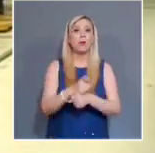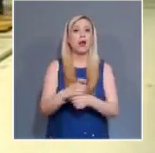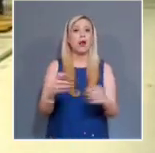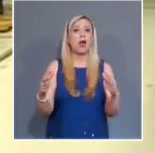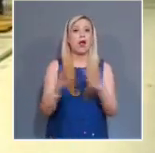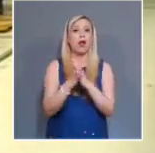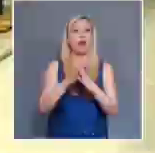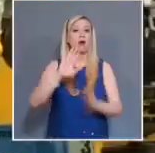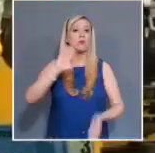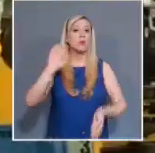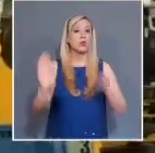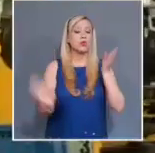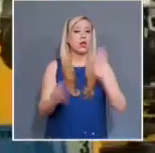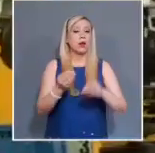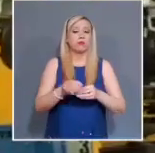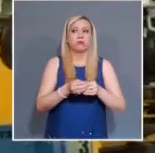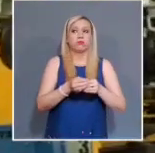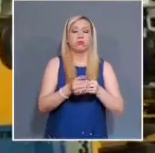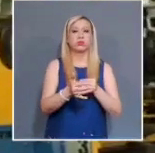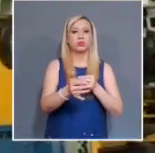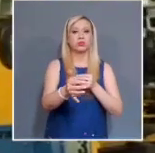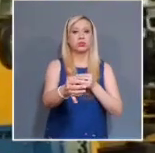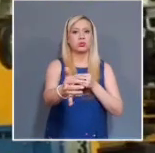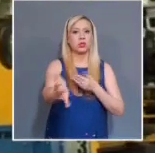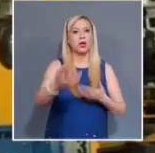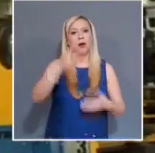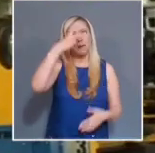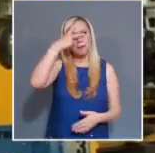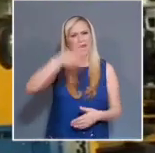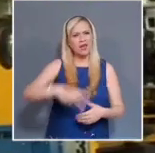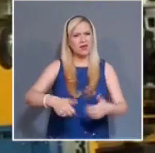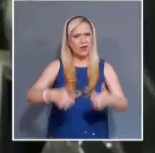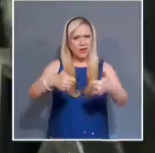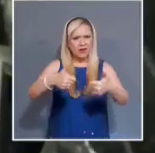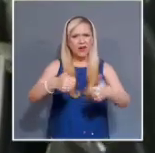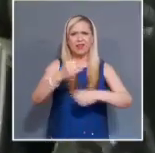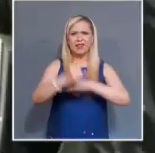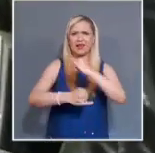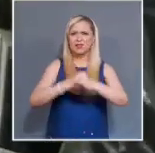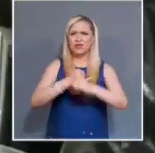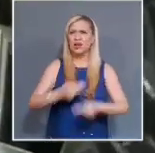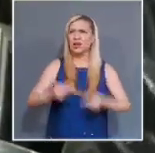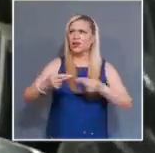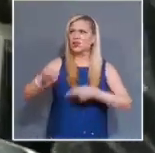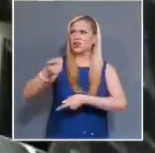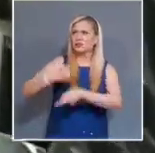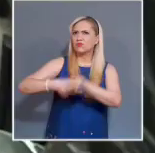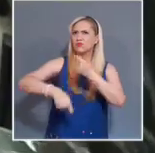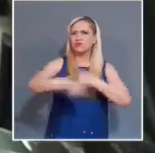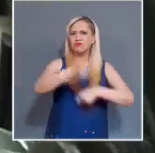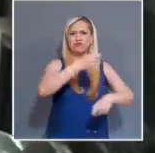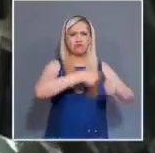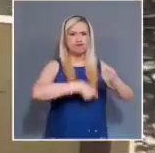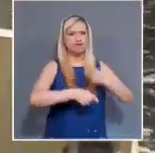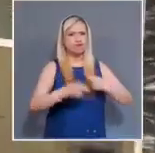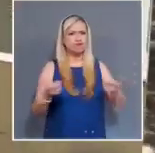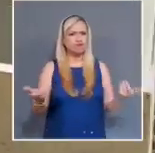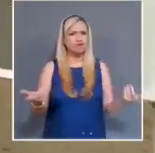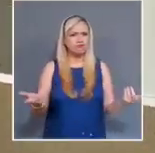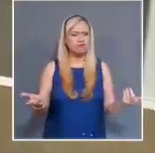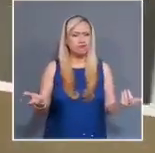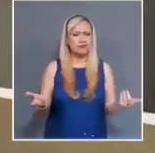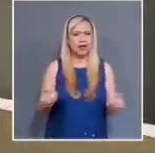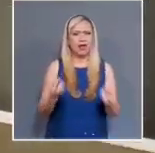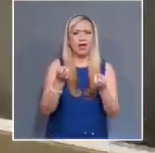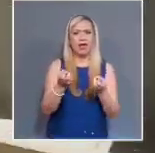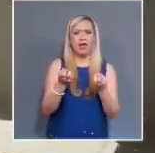dado pasos de éxito, como abrirse al comercio internacional, a tal grado que su participación es de más